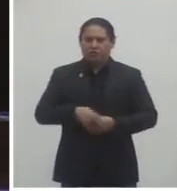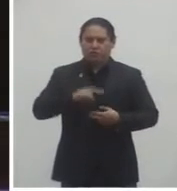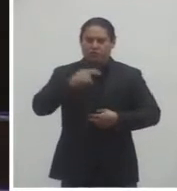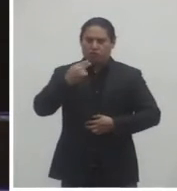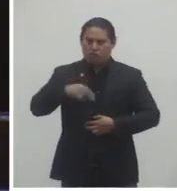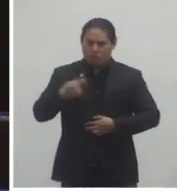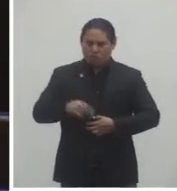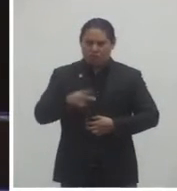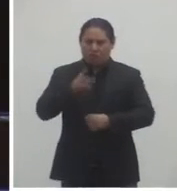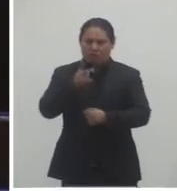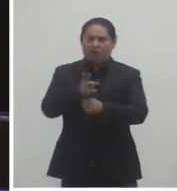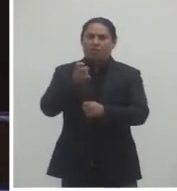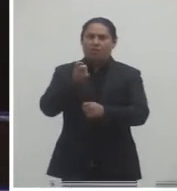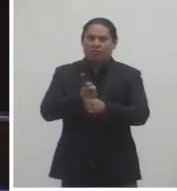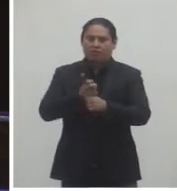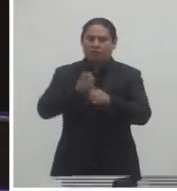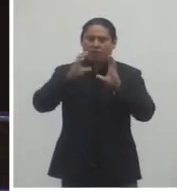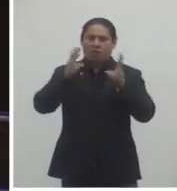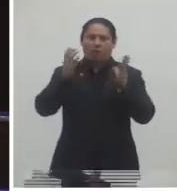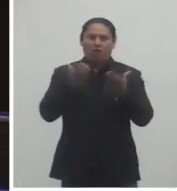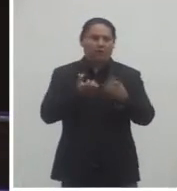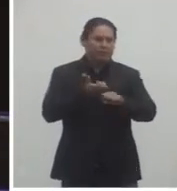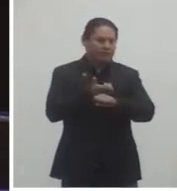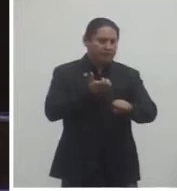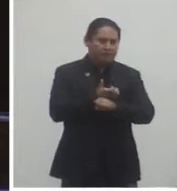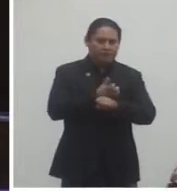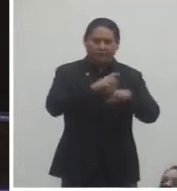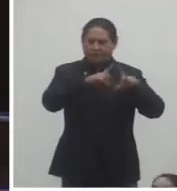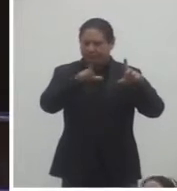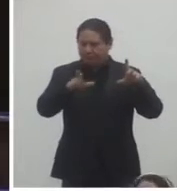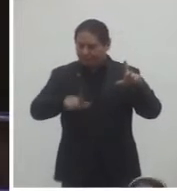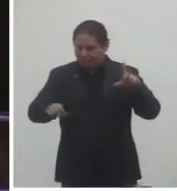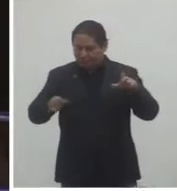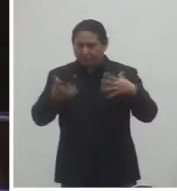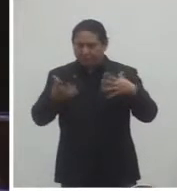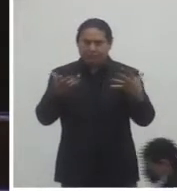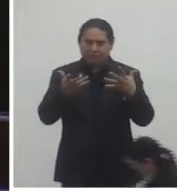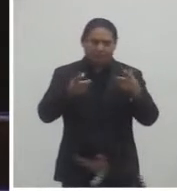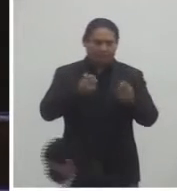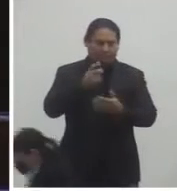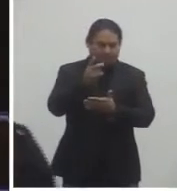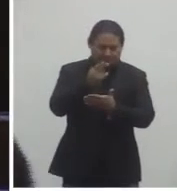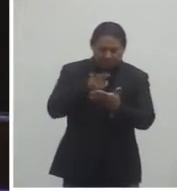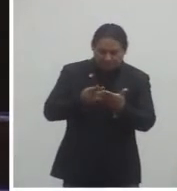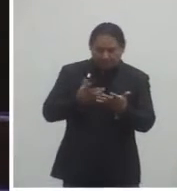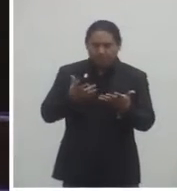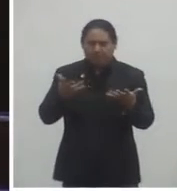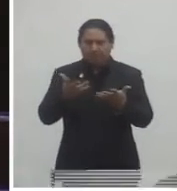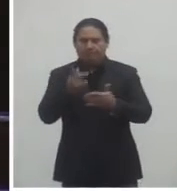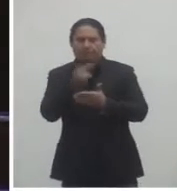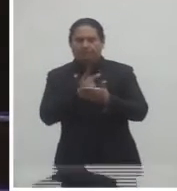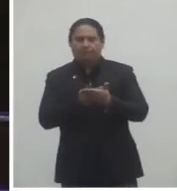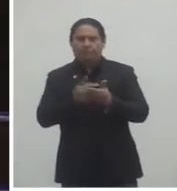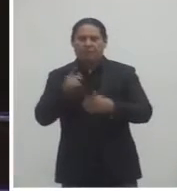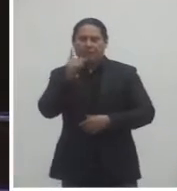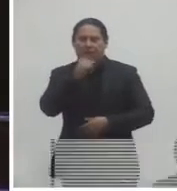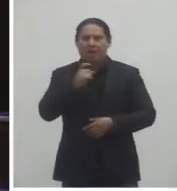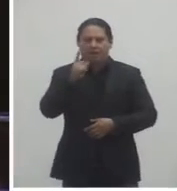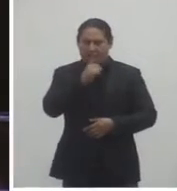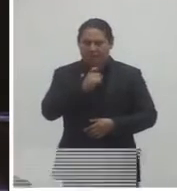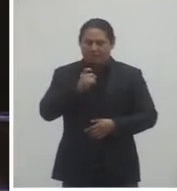denominado Exhorto a los Congresos Estatales a diseñar e implementar el Programa de Gobernanza Agua para